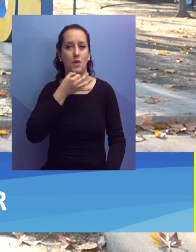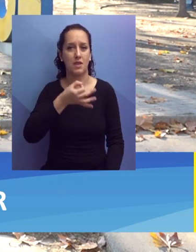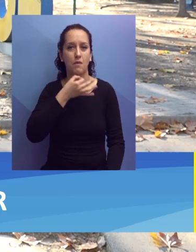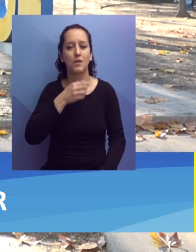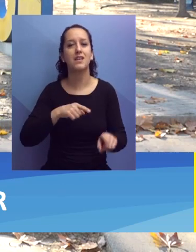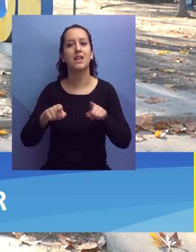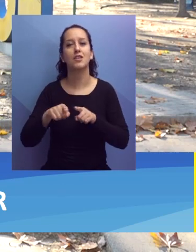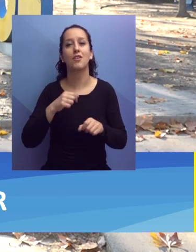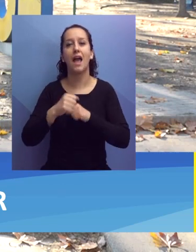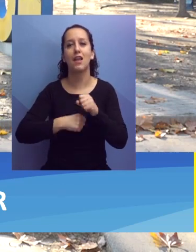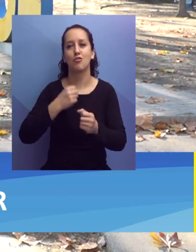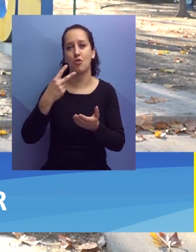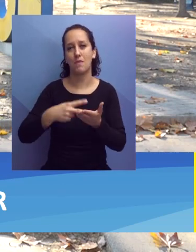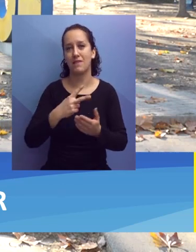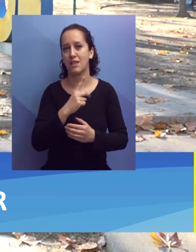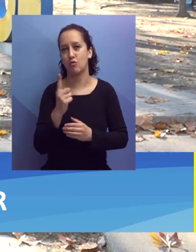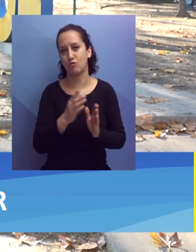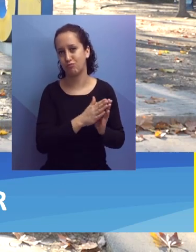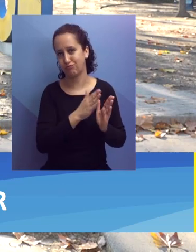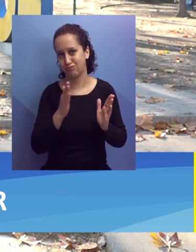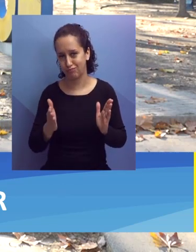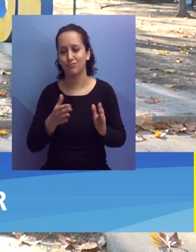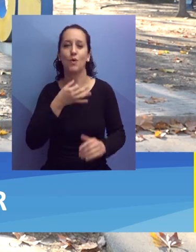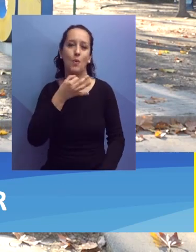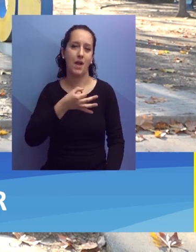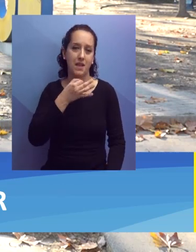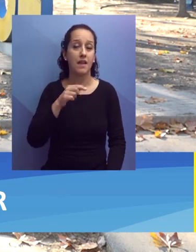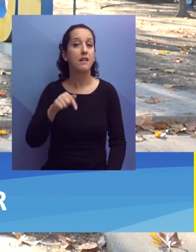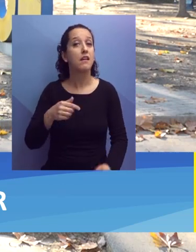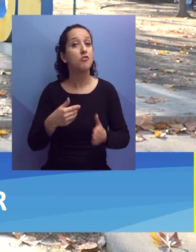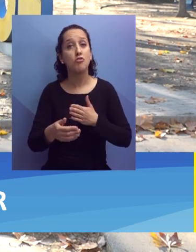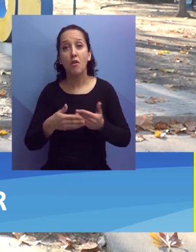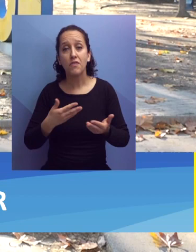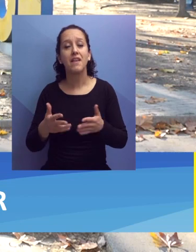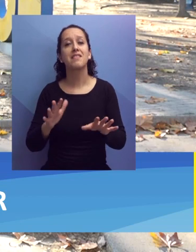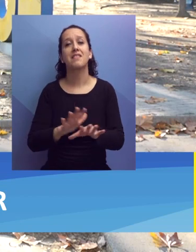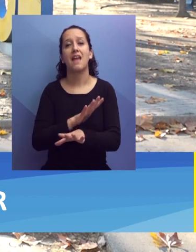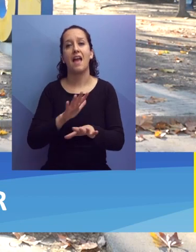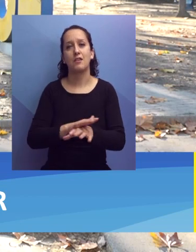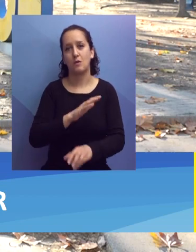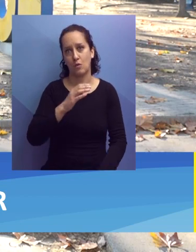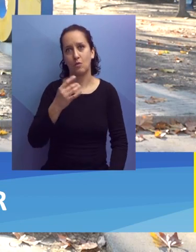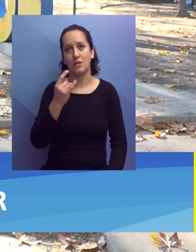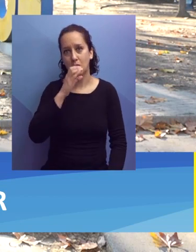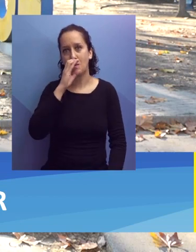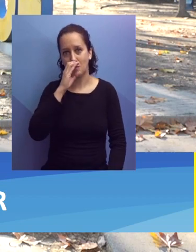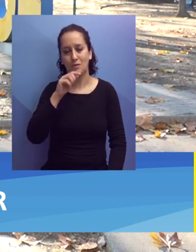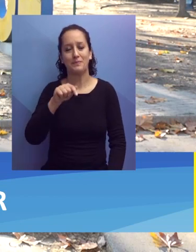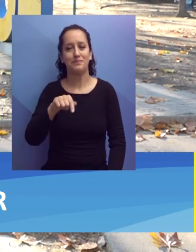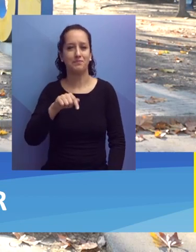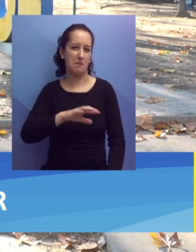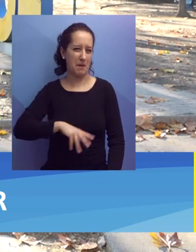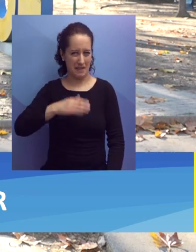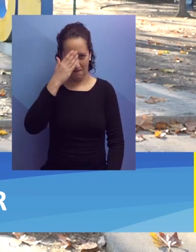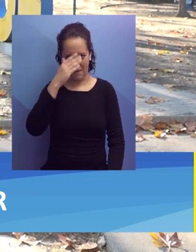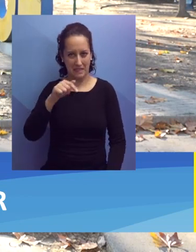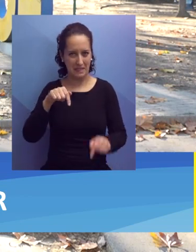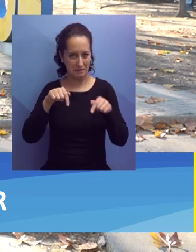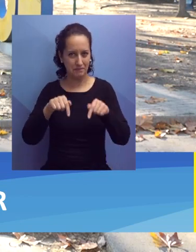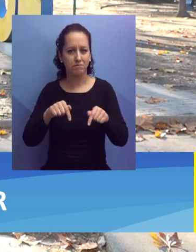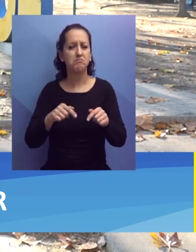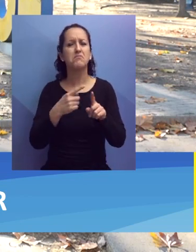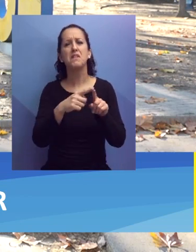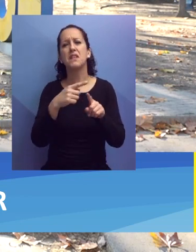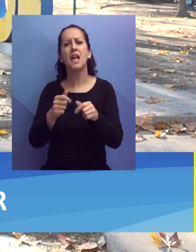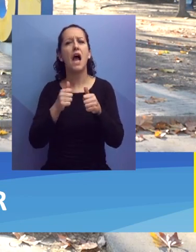pública Gestión 2021. La actividad que se realizó en el Teatro de la Universidad de Concepción contó con la presencia